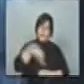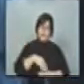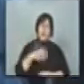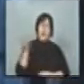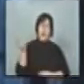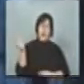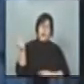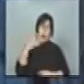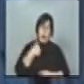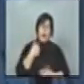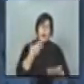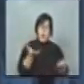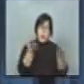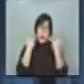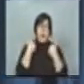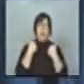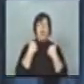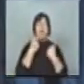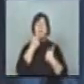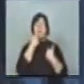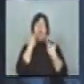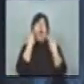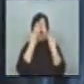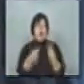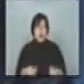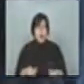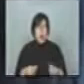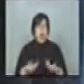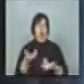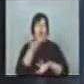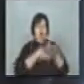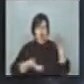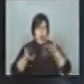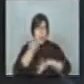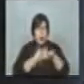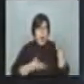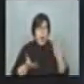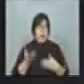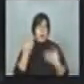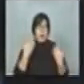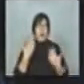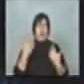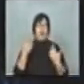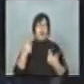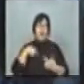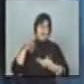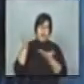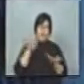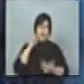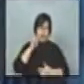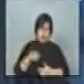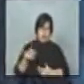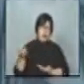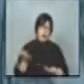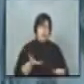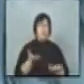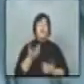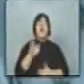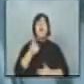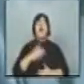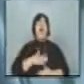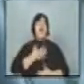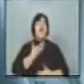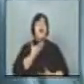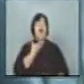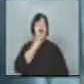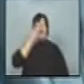puedan colaborar serán siempre bienvenidos, y sepan que todo se hace aquí con solamente por amor a Dios y como